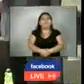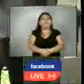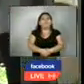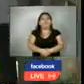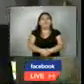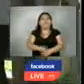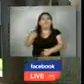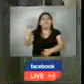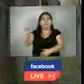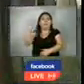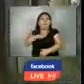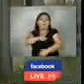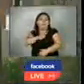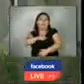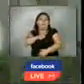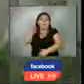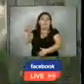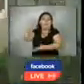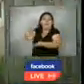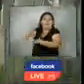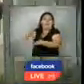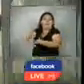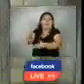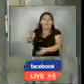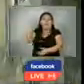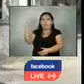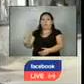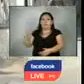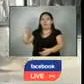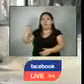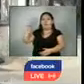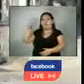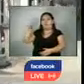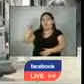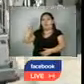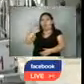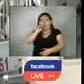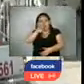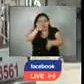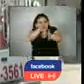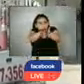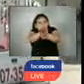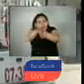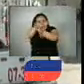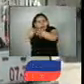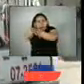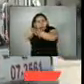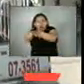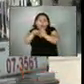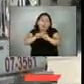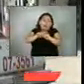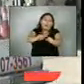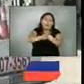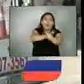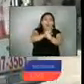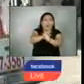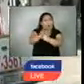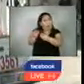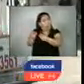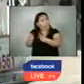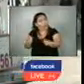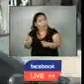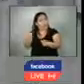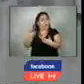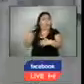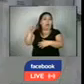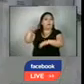El encargado de proyección civil municipal, Danilo Martínez, dijo que los entierros con protocolo COVID han disminuido considerablemente en Santa Rosa de Lima